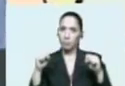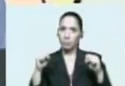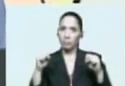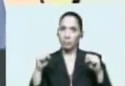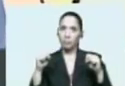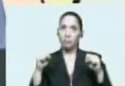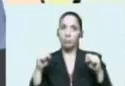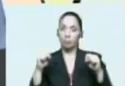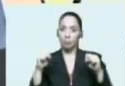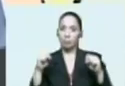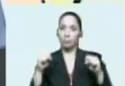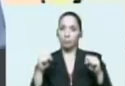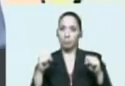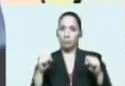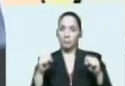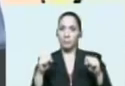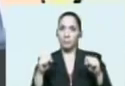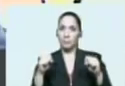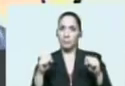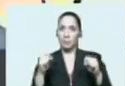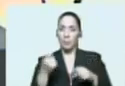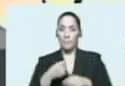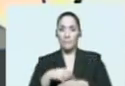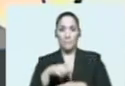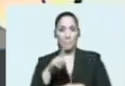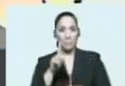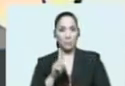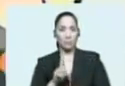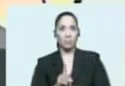es sobre todo y principalmente